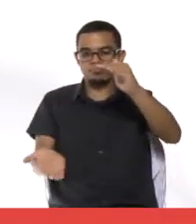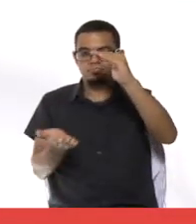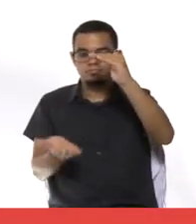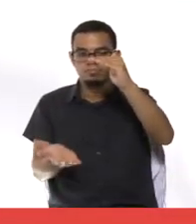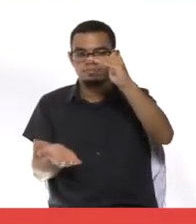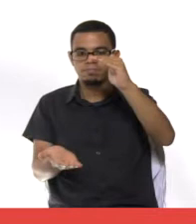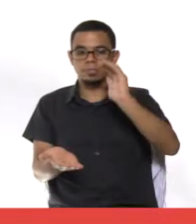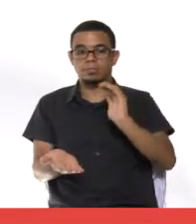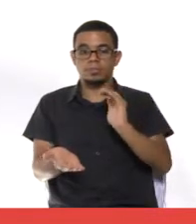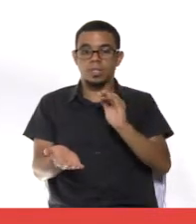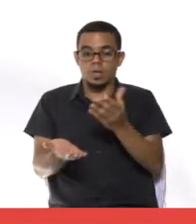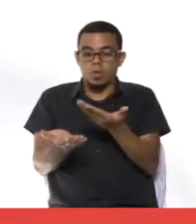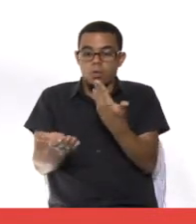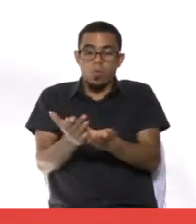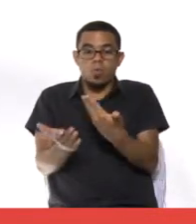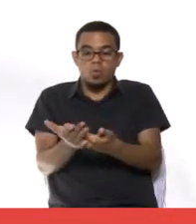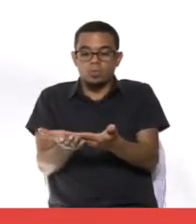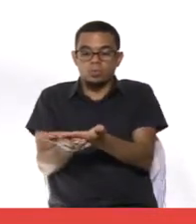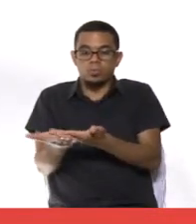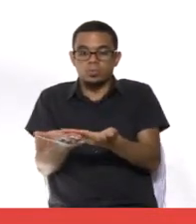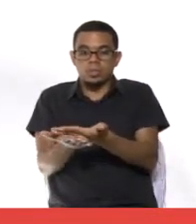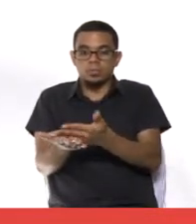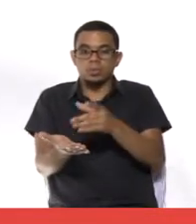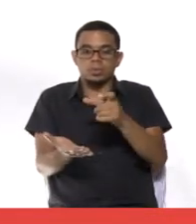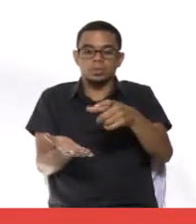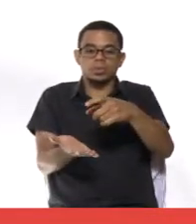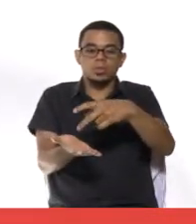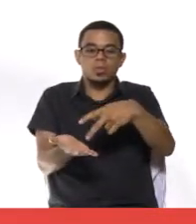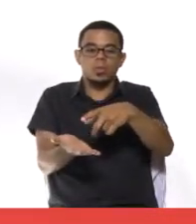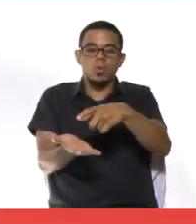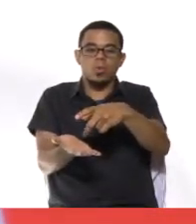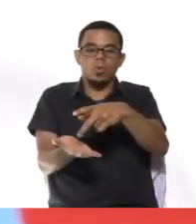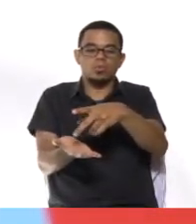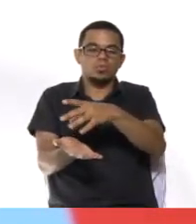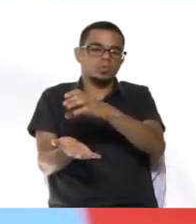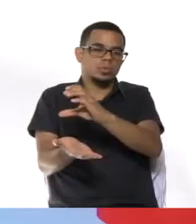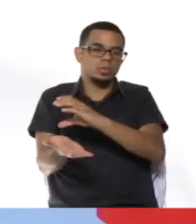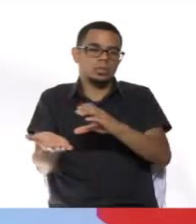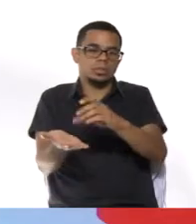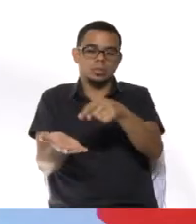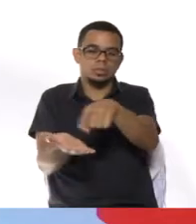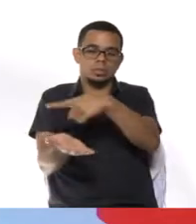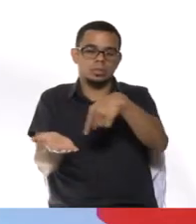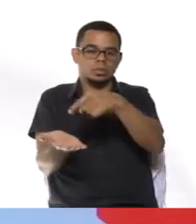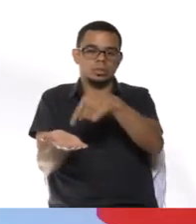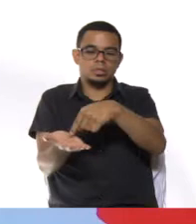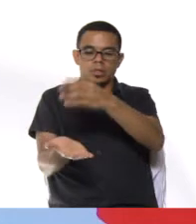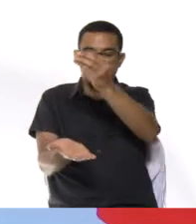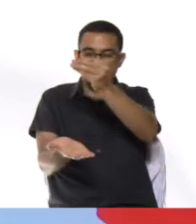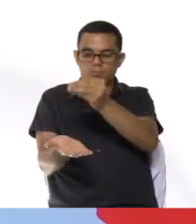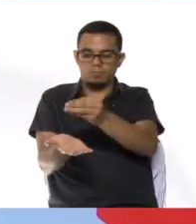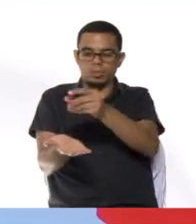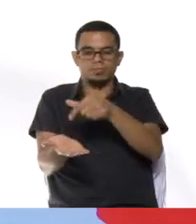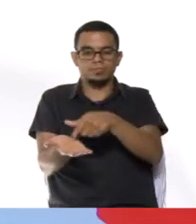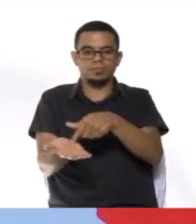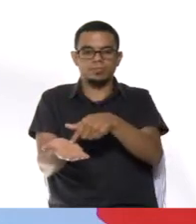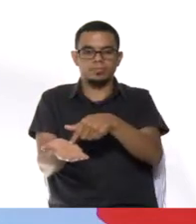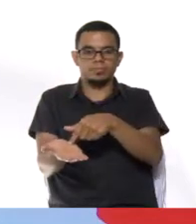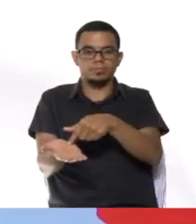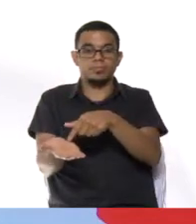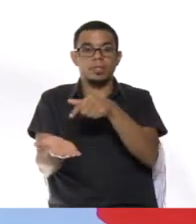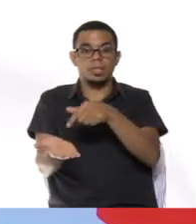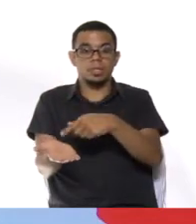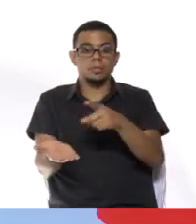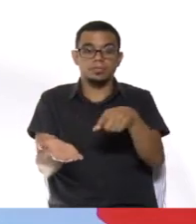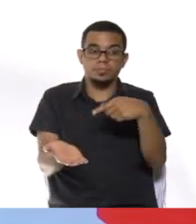que está dañado, y entonces lo puedo utilizar para que mis niños y mis niñas jueguen en casa o jueguen en su escuela.